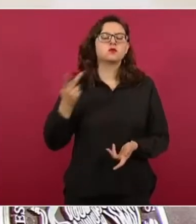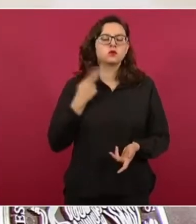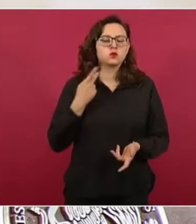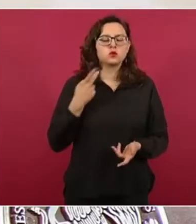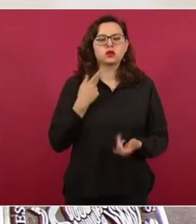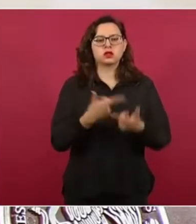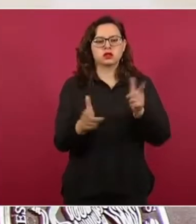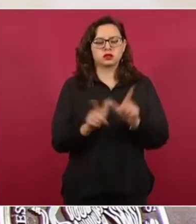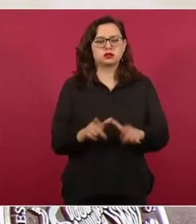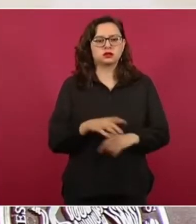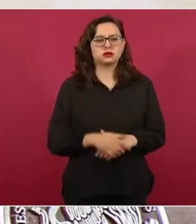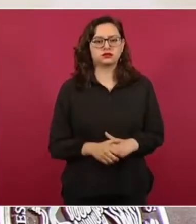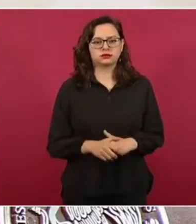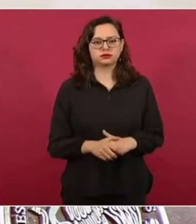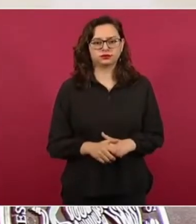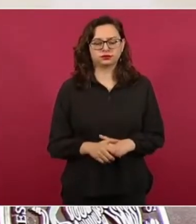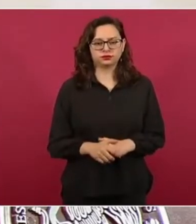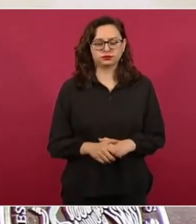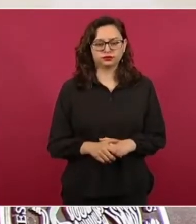políticos,